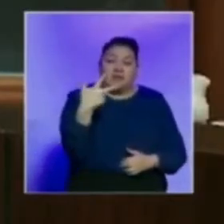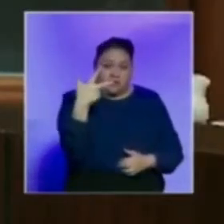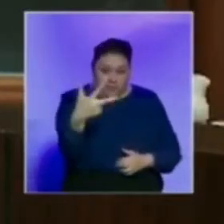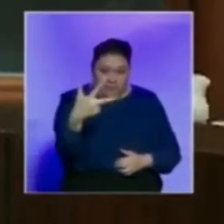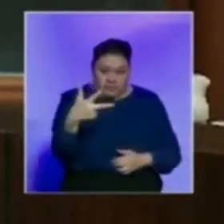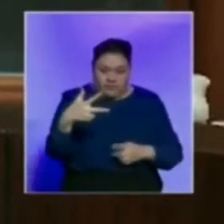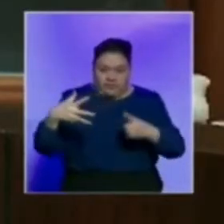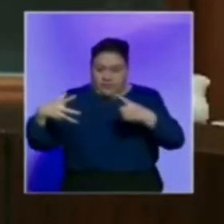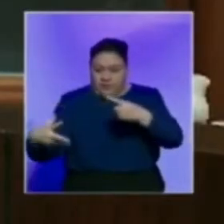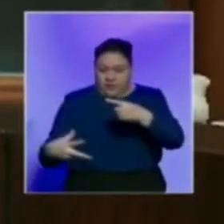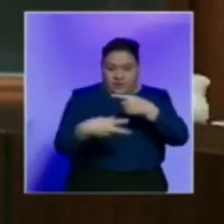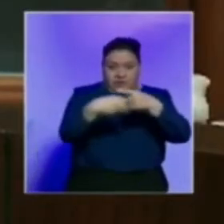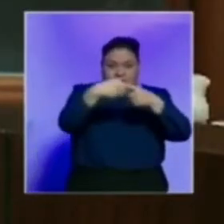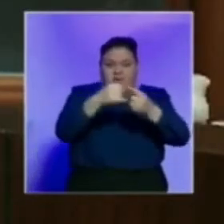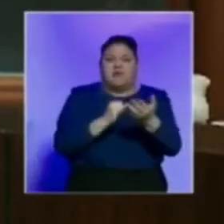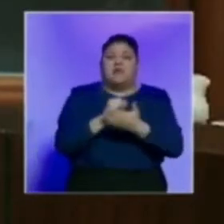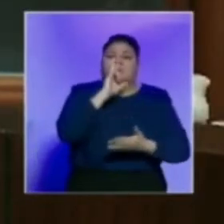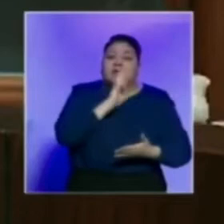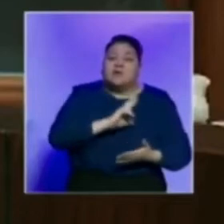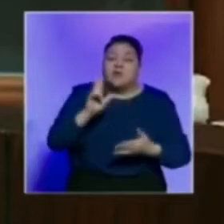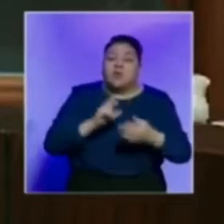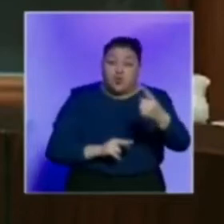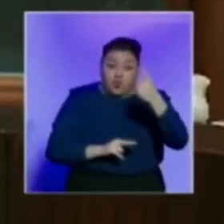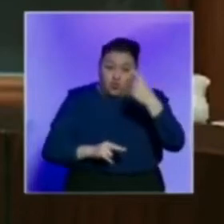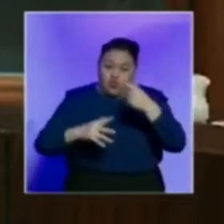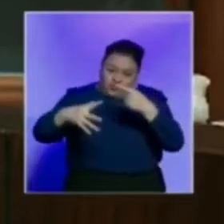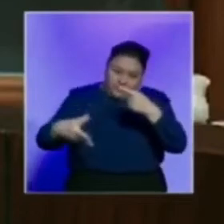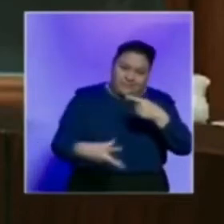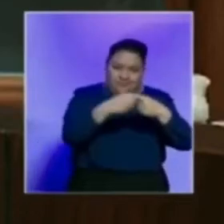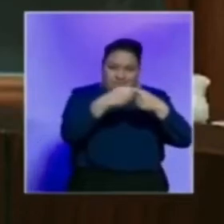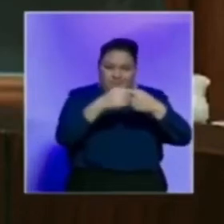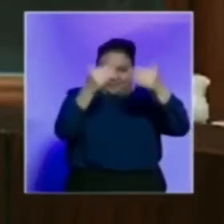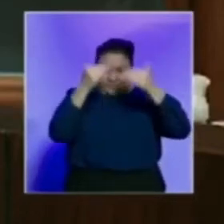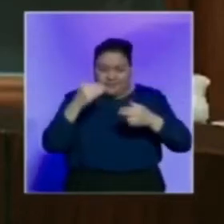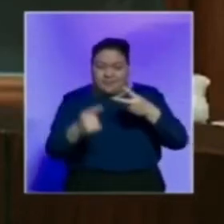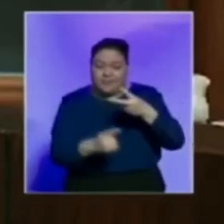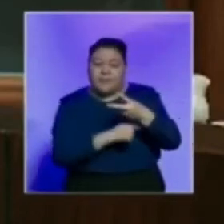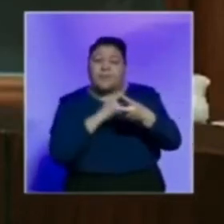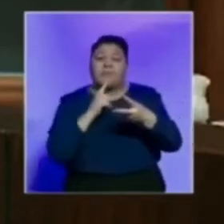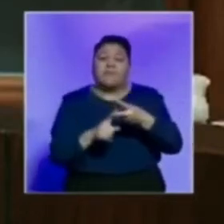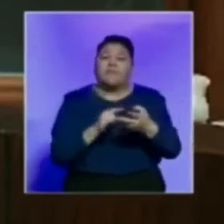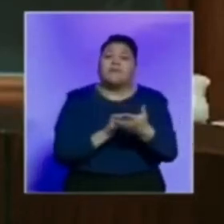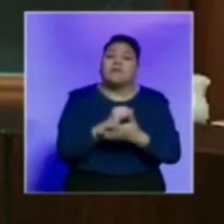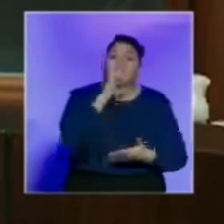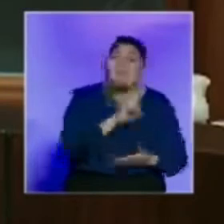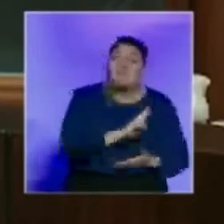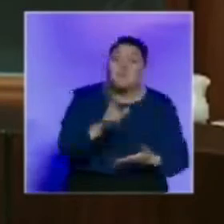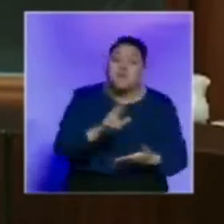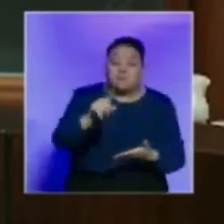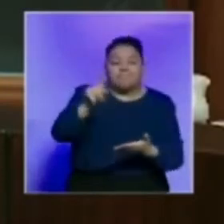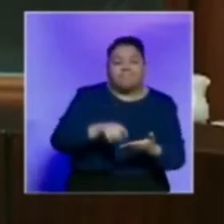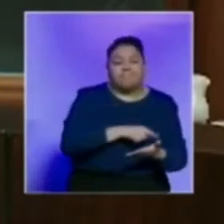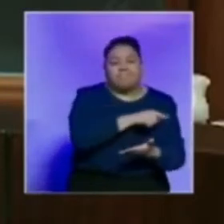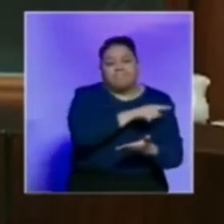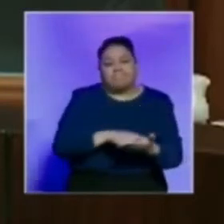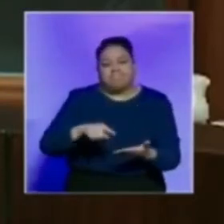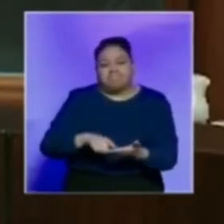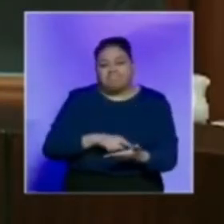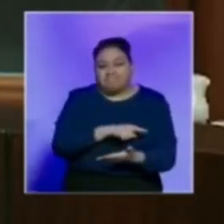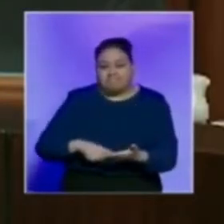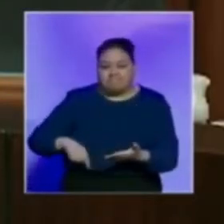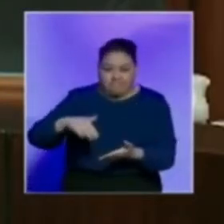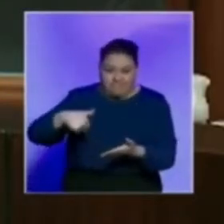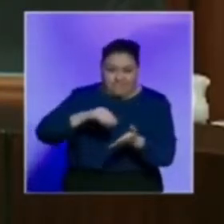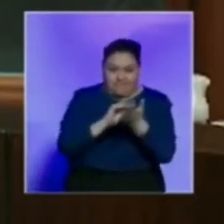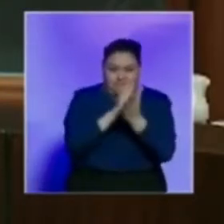de la Federación, maestro Ricardo Sevilla, se ordena al Comité de Evaluación del Poder Judicial de la Federación retomar sus labores